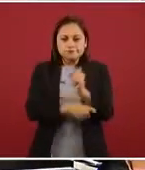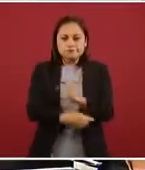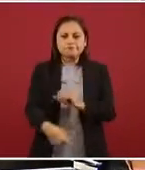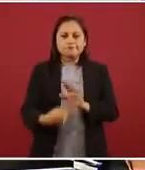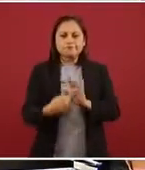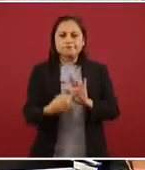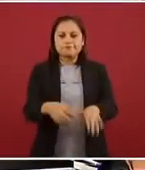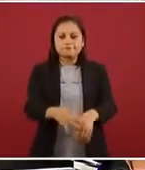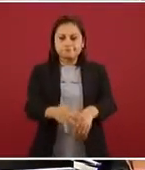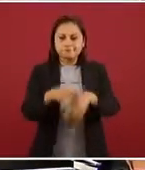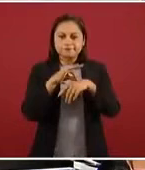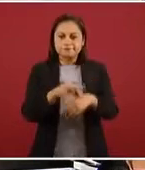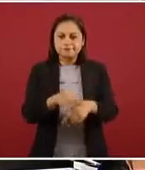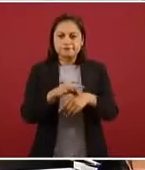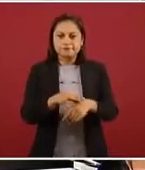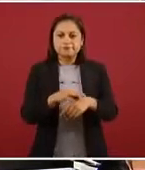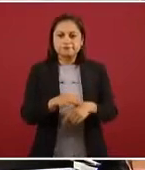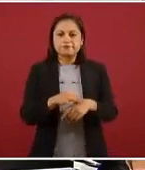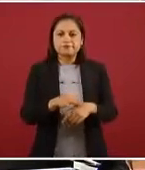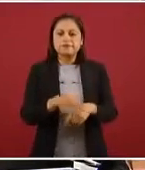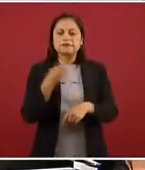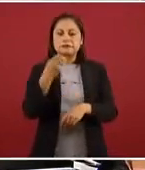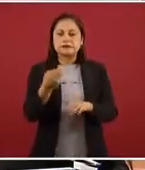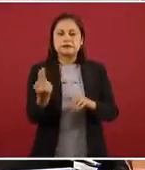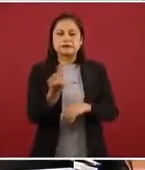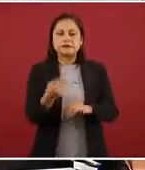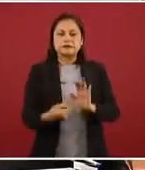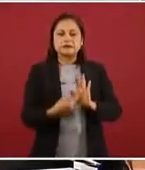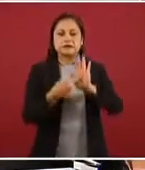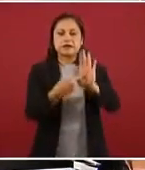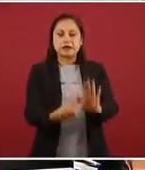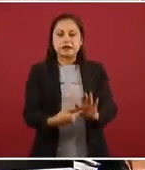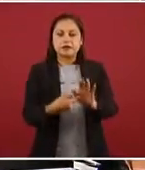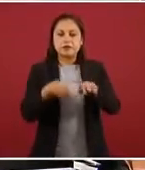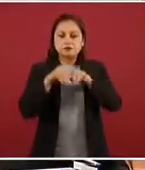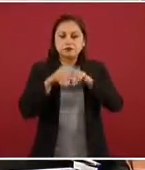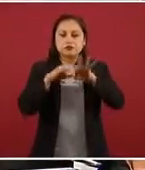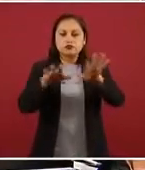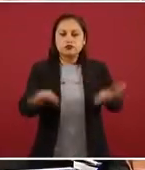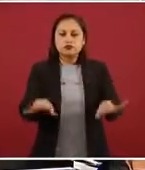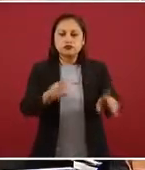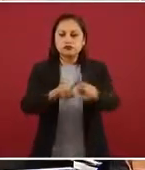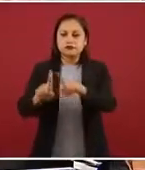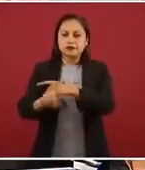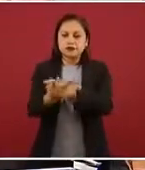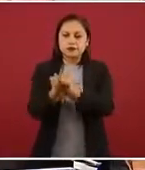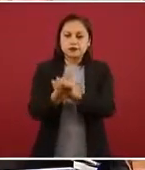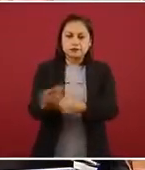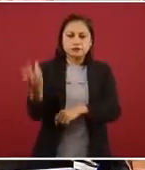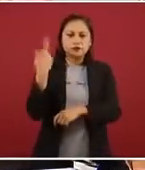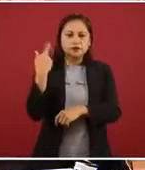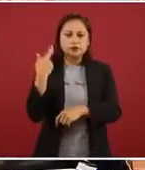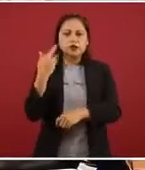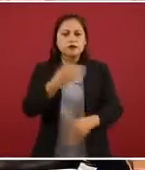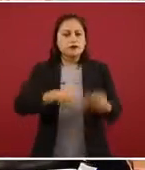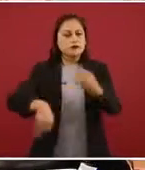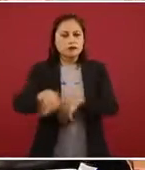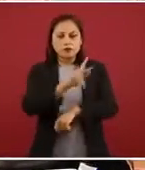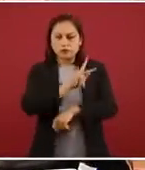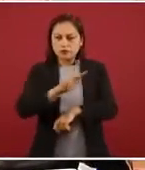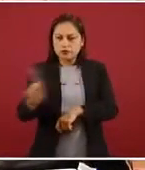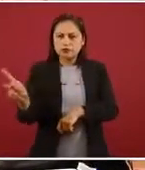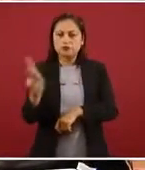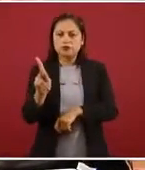que mostrar en los medios de comunicación y que todos ayudemos.